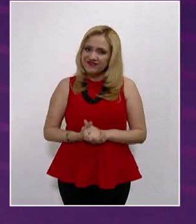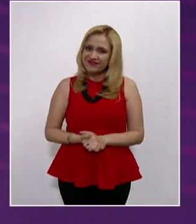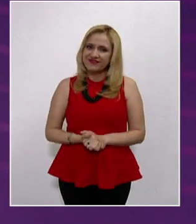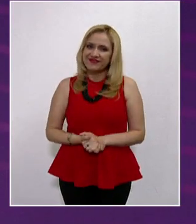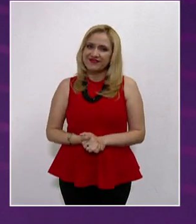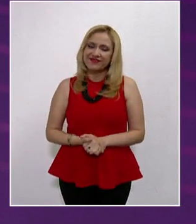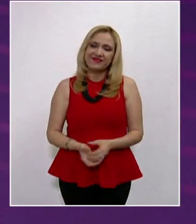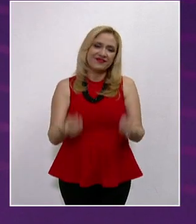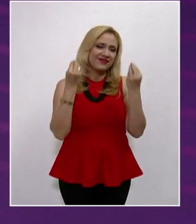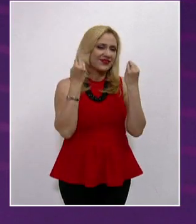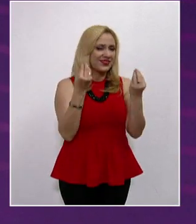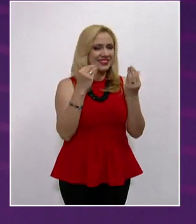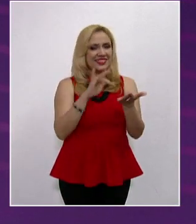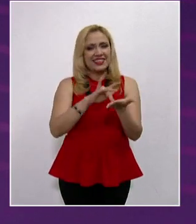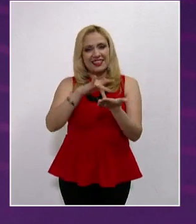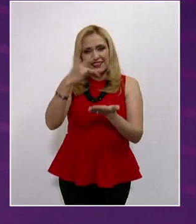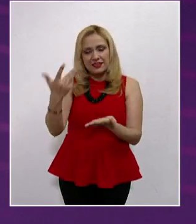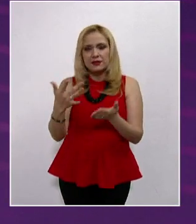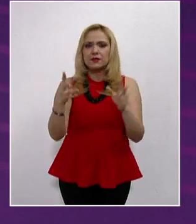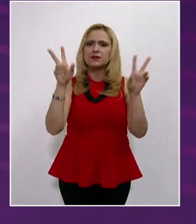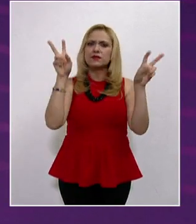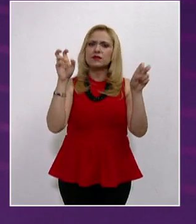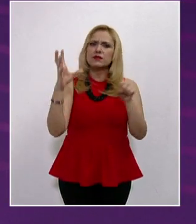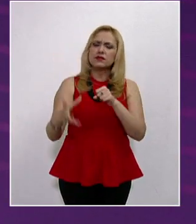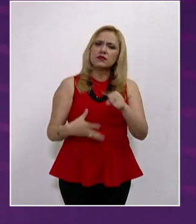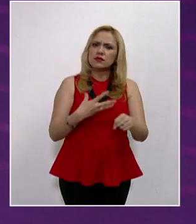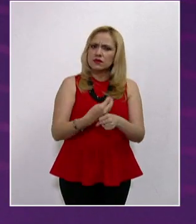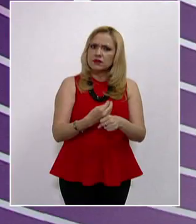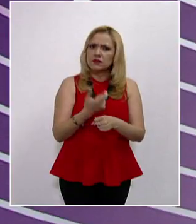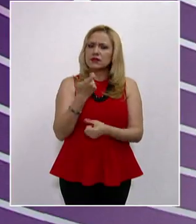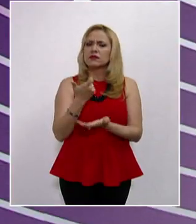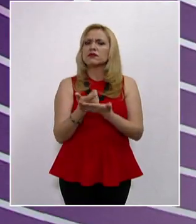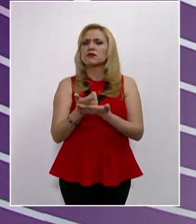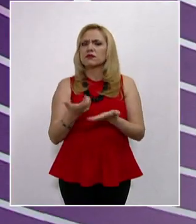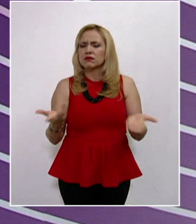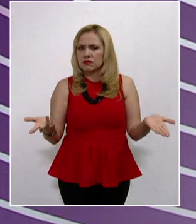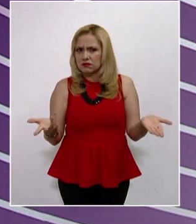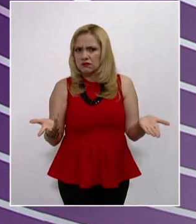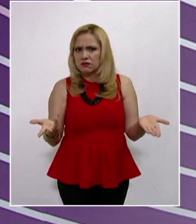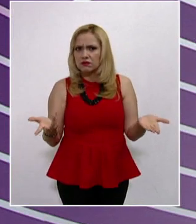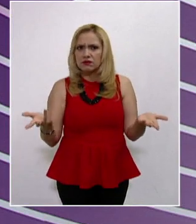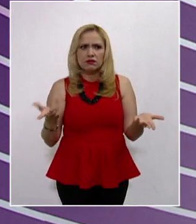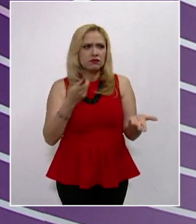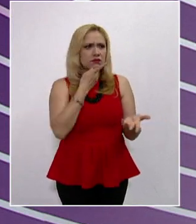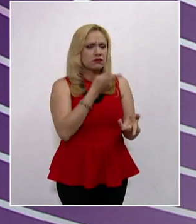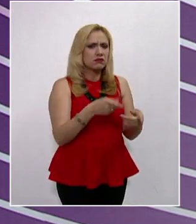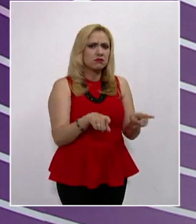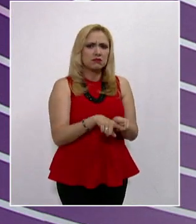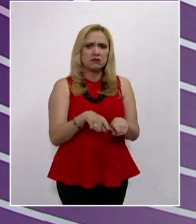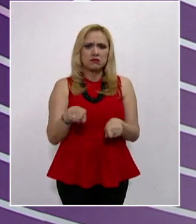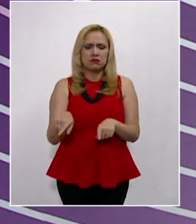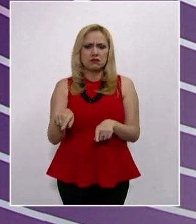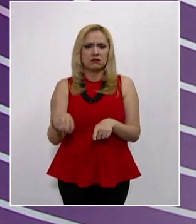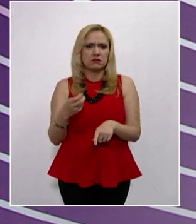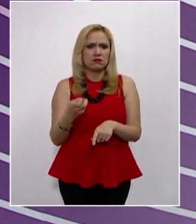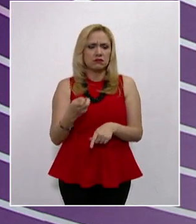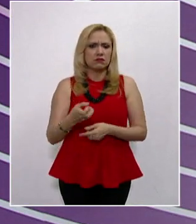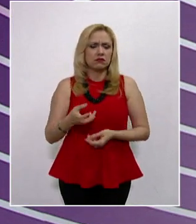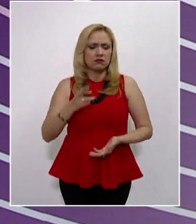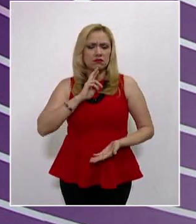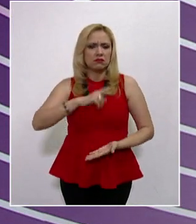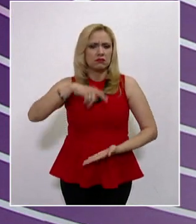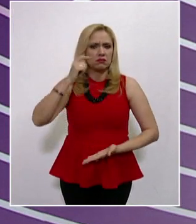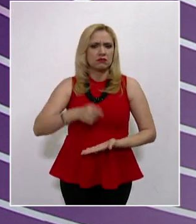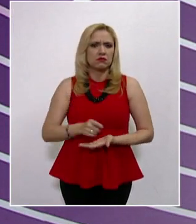Pues muchas gracias. Y en el tema de reparaciones económicas, ¿qué fue lo que se estableció en estas